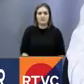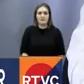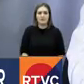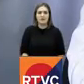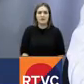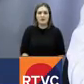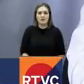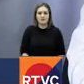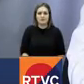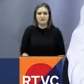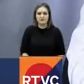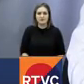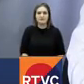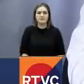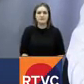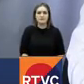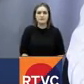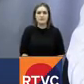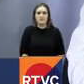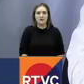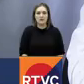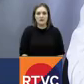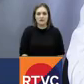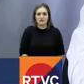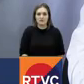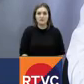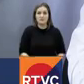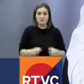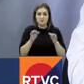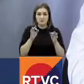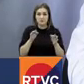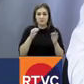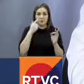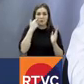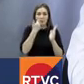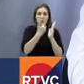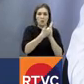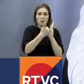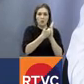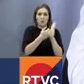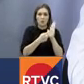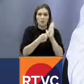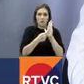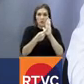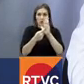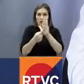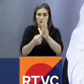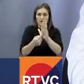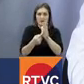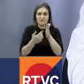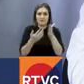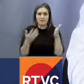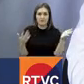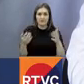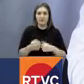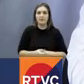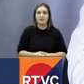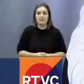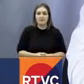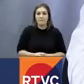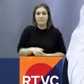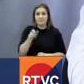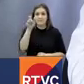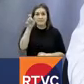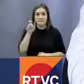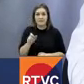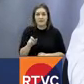las 4:15 quedó la evidencia demostrativa en que se sube el